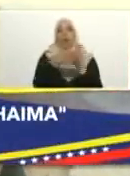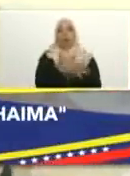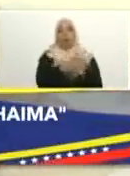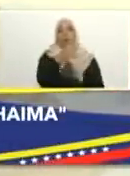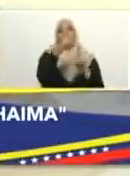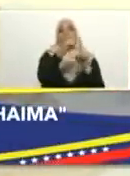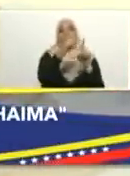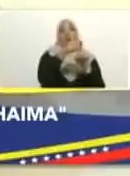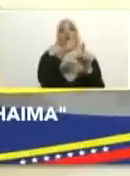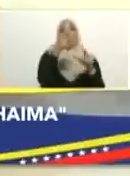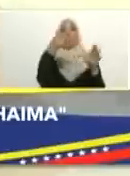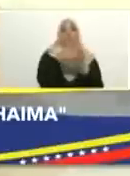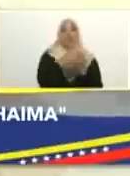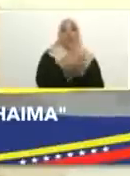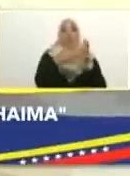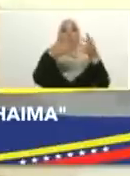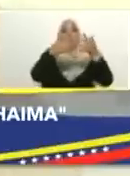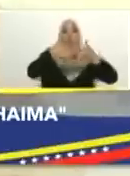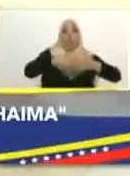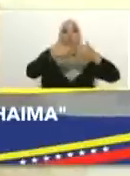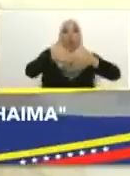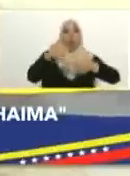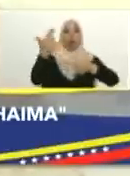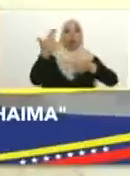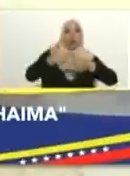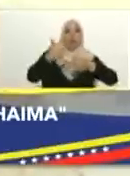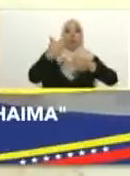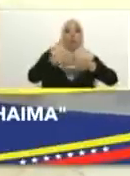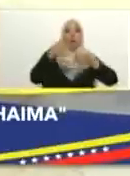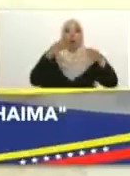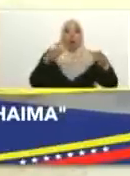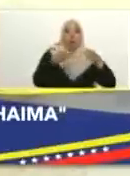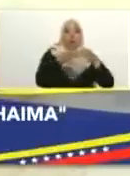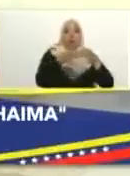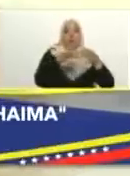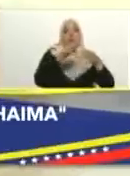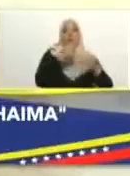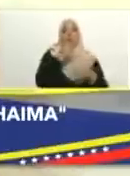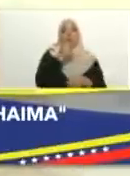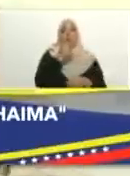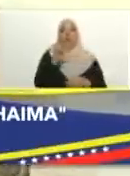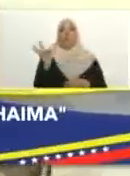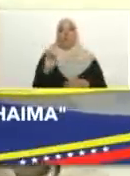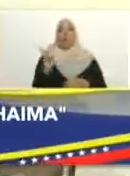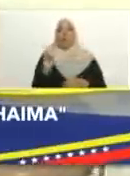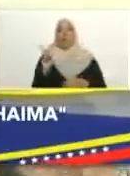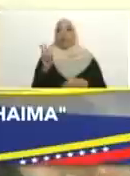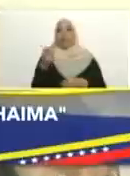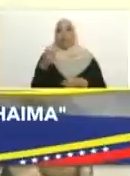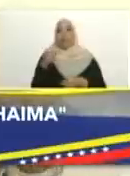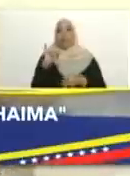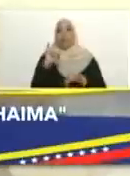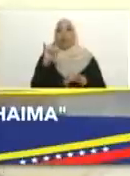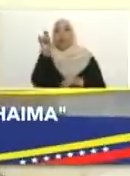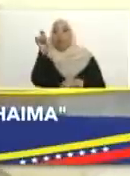A este tipo de agrupamientos llamados cluster en inglés, en Venezuela alguien le puso